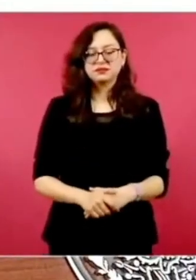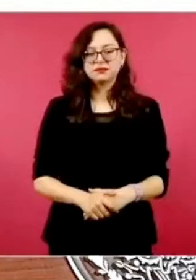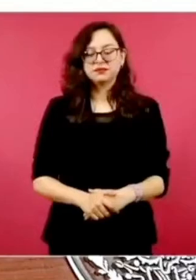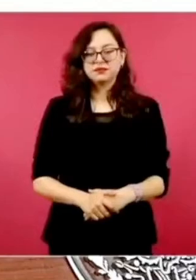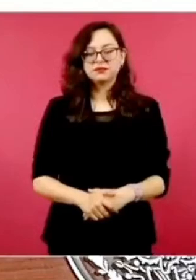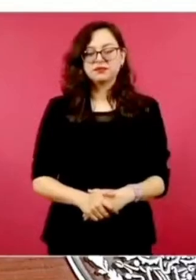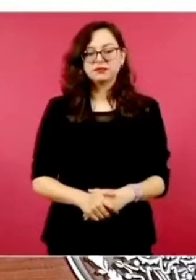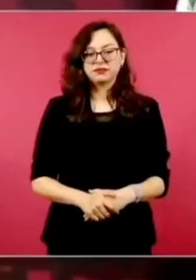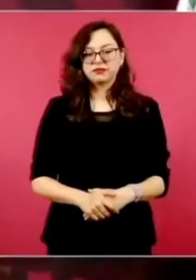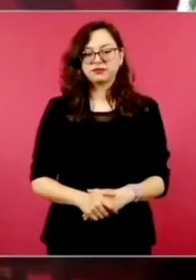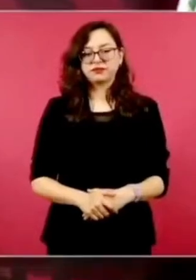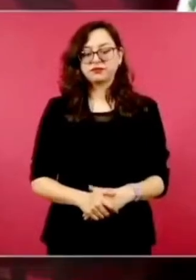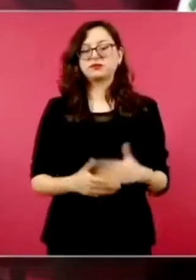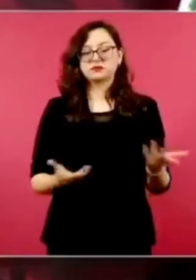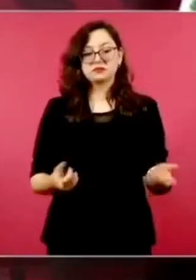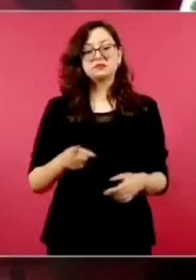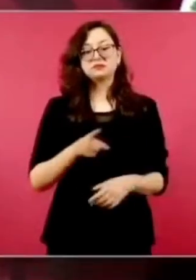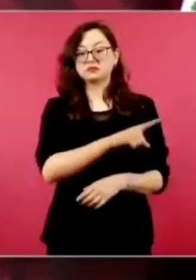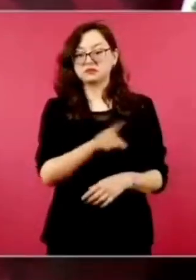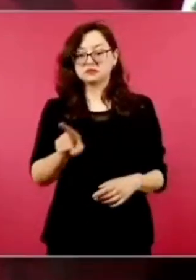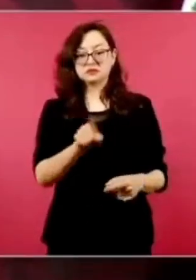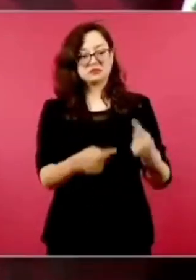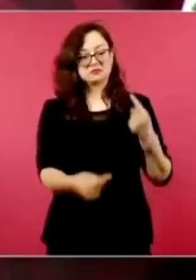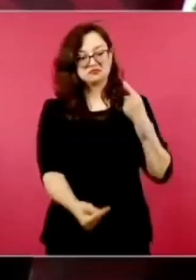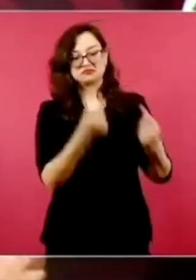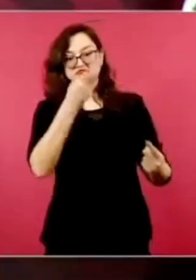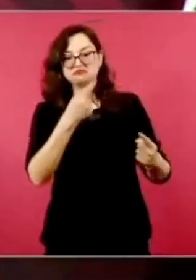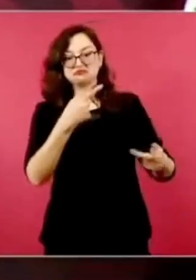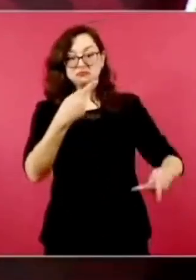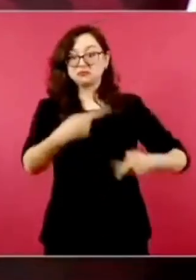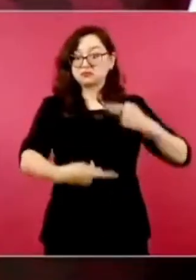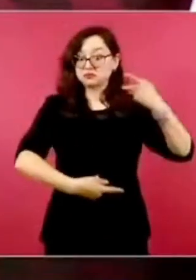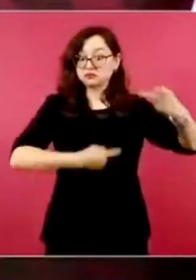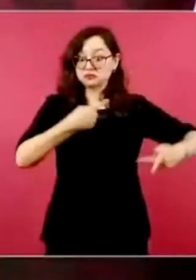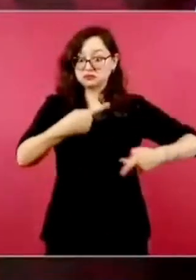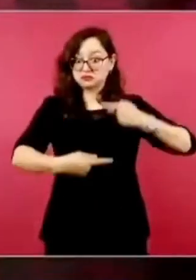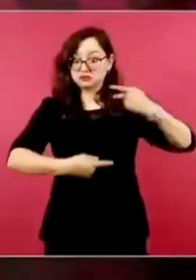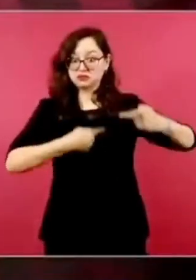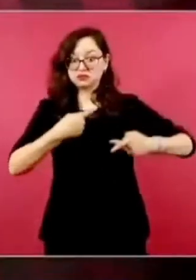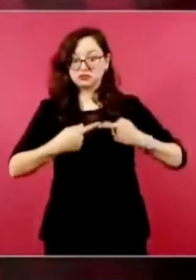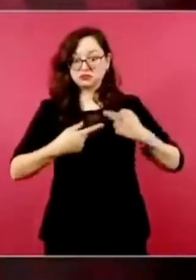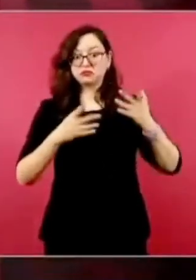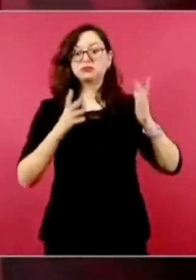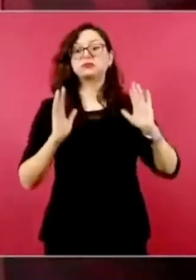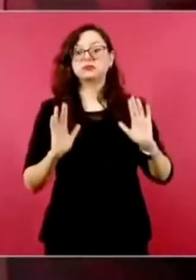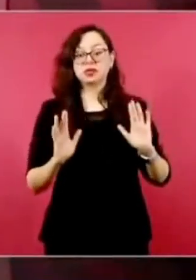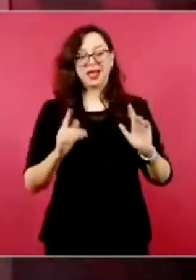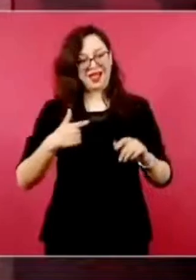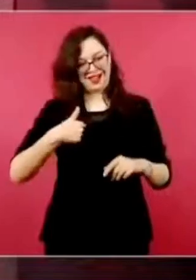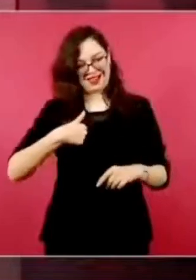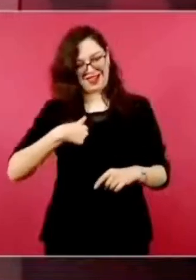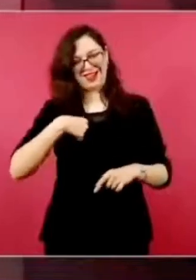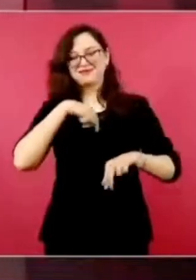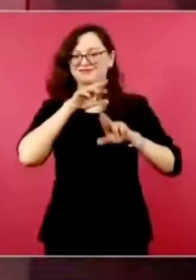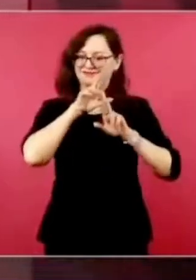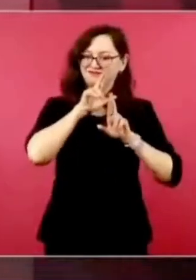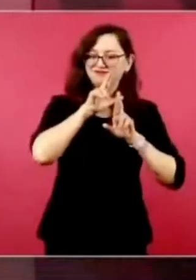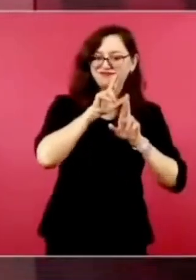Entonces, se cuestiona al presidente, el presidente pues también, ¿no? Contesta,